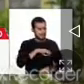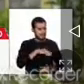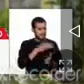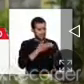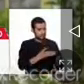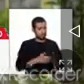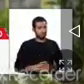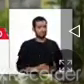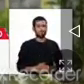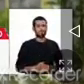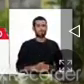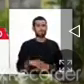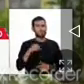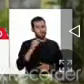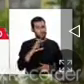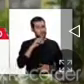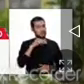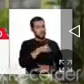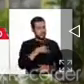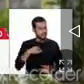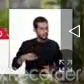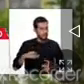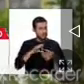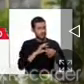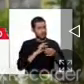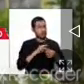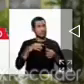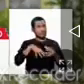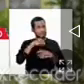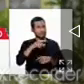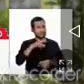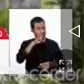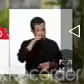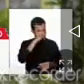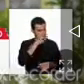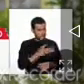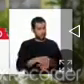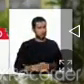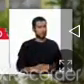Chile, señores ministros de Relaciones Exteriores del Perú,